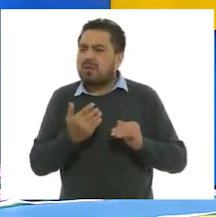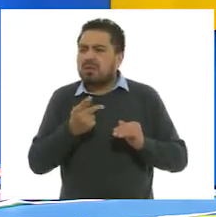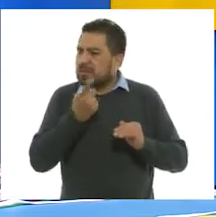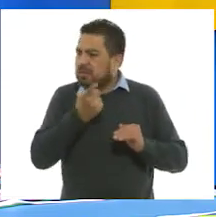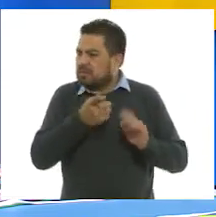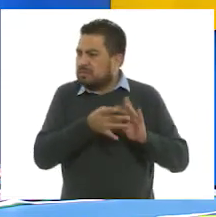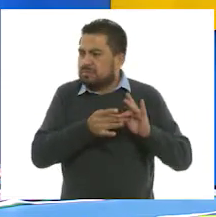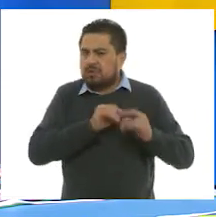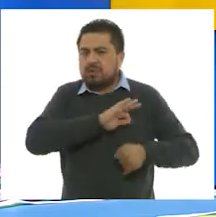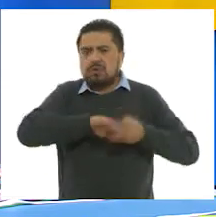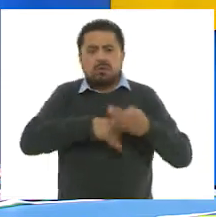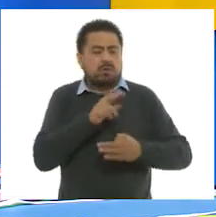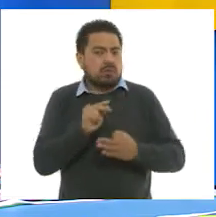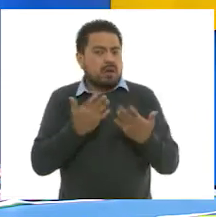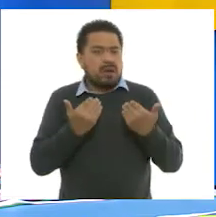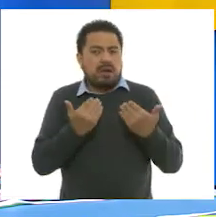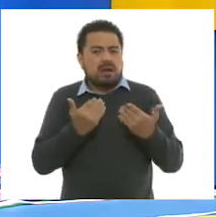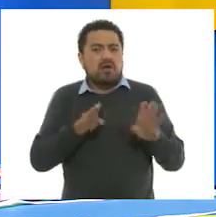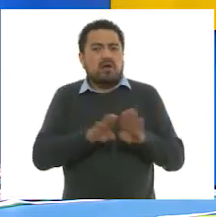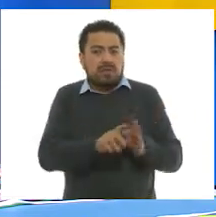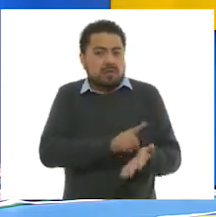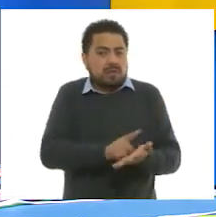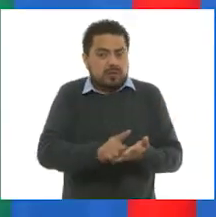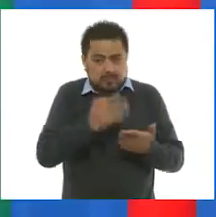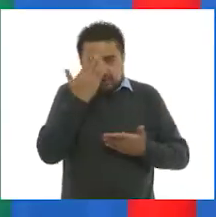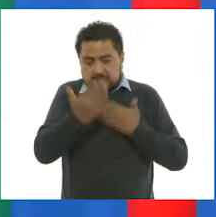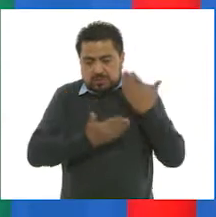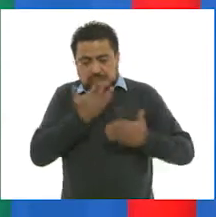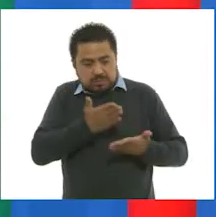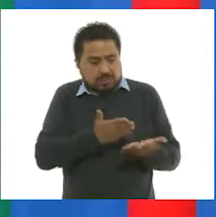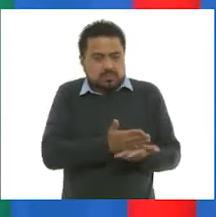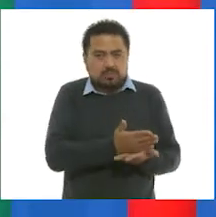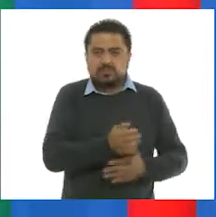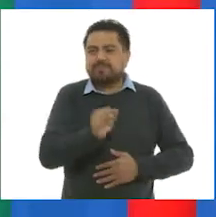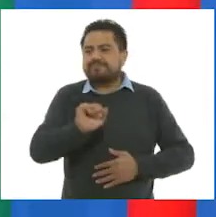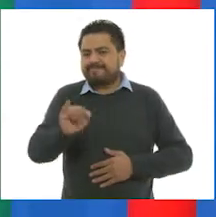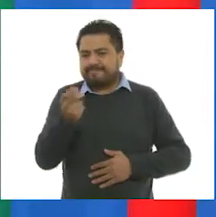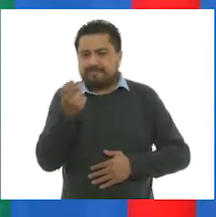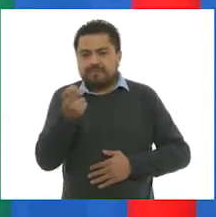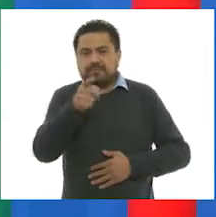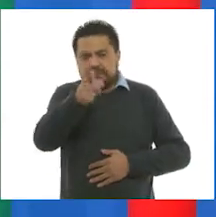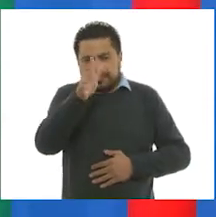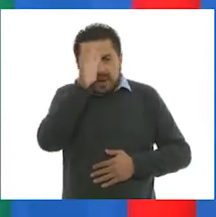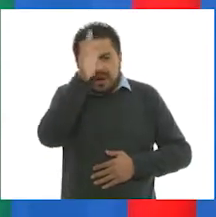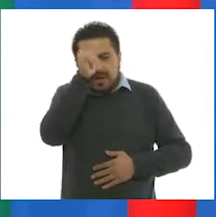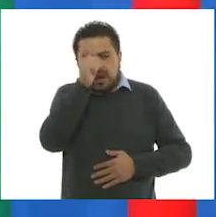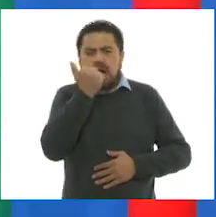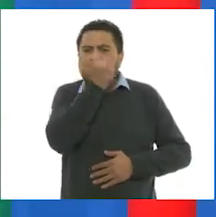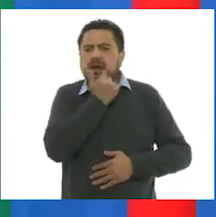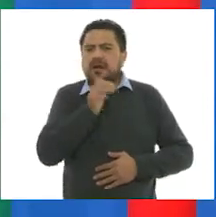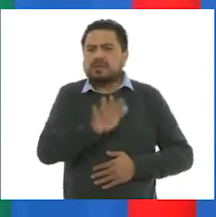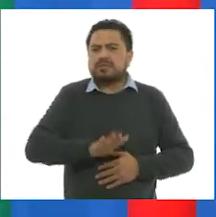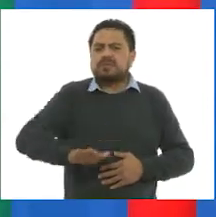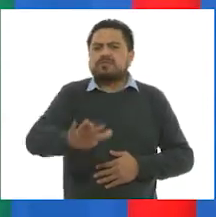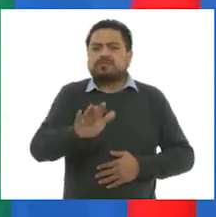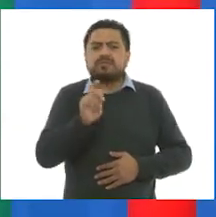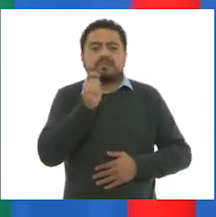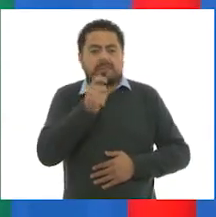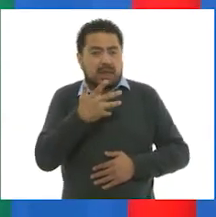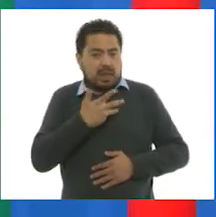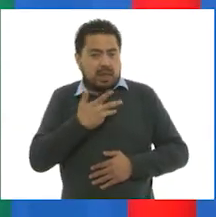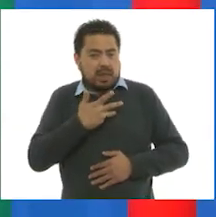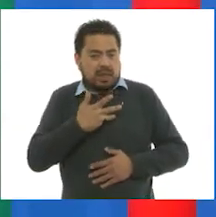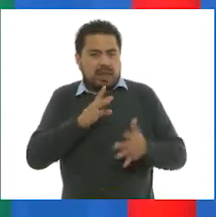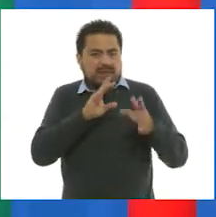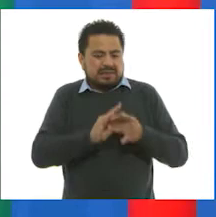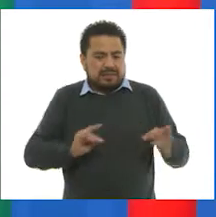no todos tenían como derecho a estudiar? Así es. ¿Se acuerdan, alumnas y alumnos, que habíamos